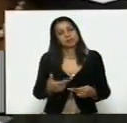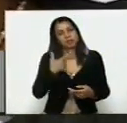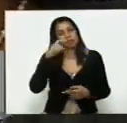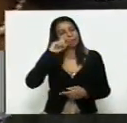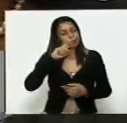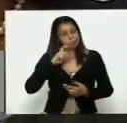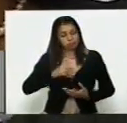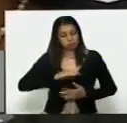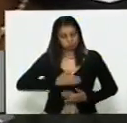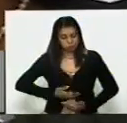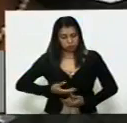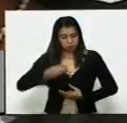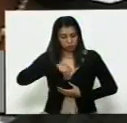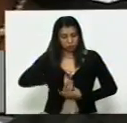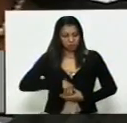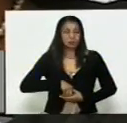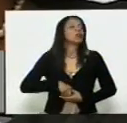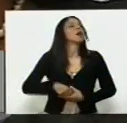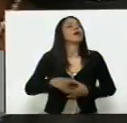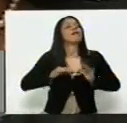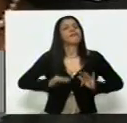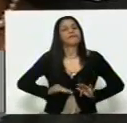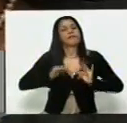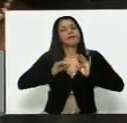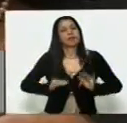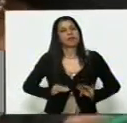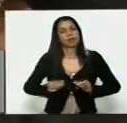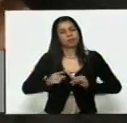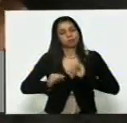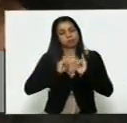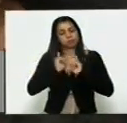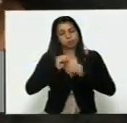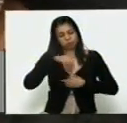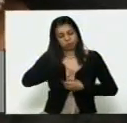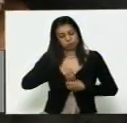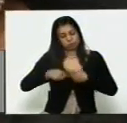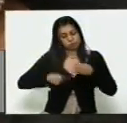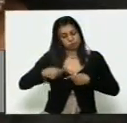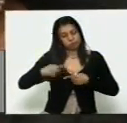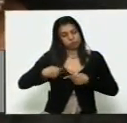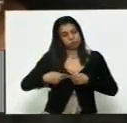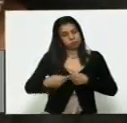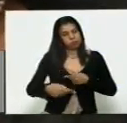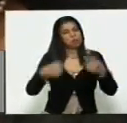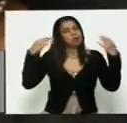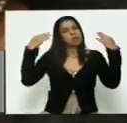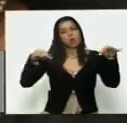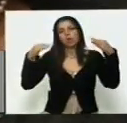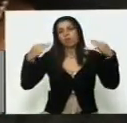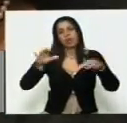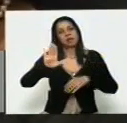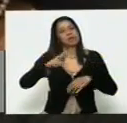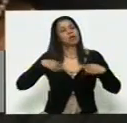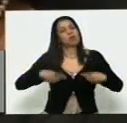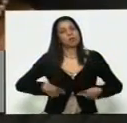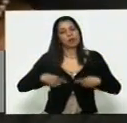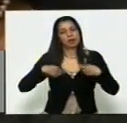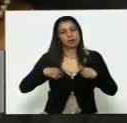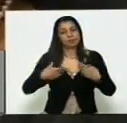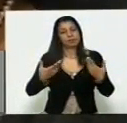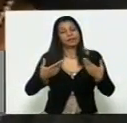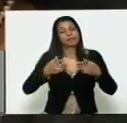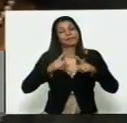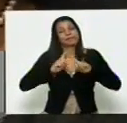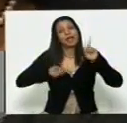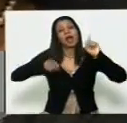gestación es un proceso fisiológico que forma parte natural del curso de la vida humana, salvo que